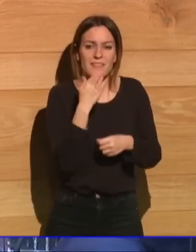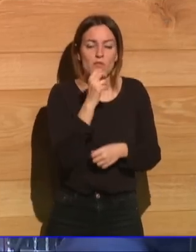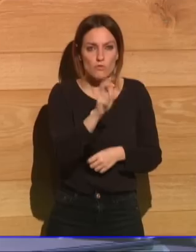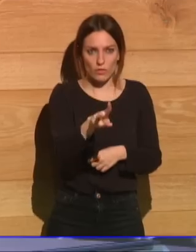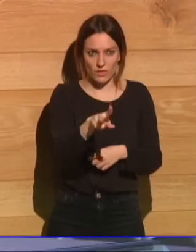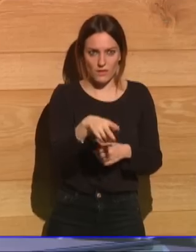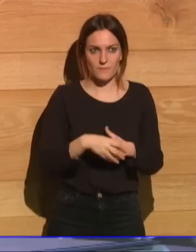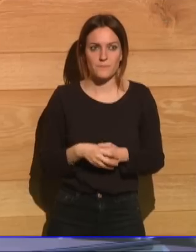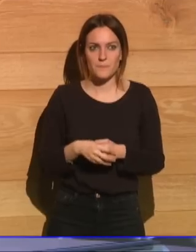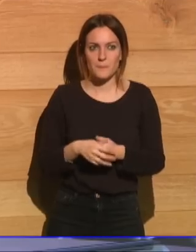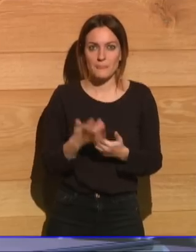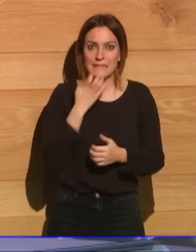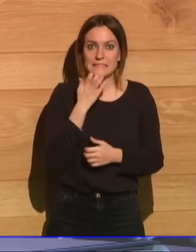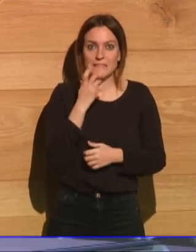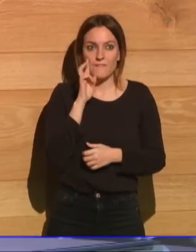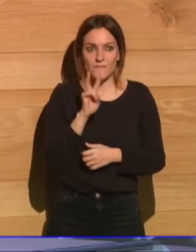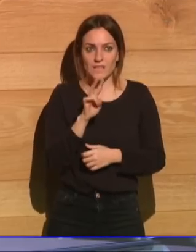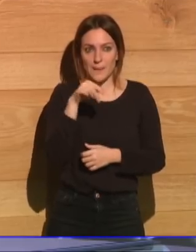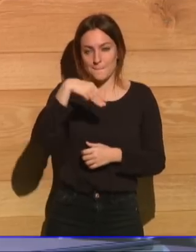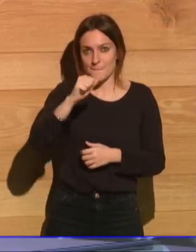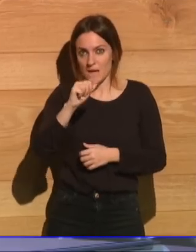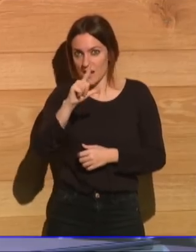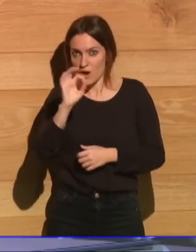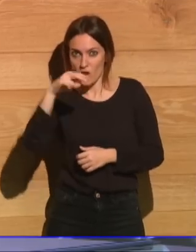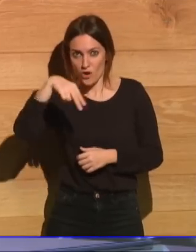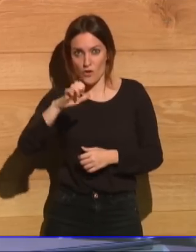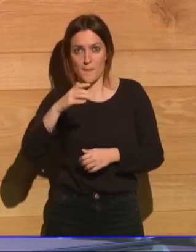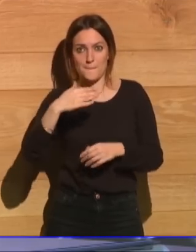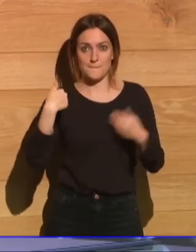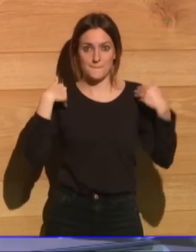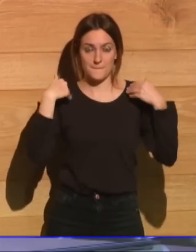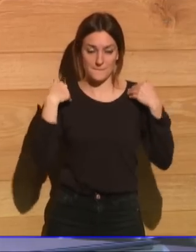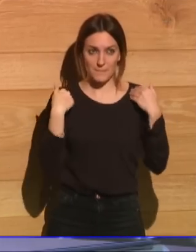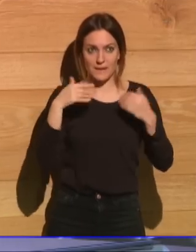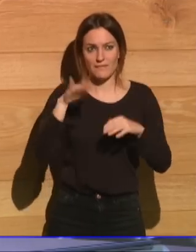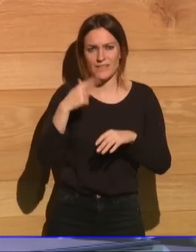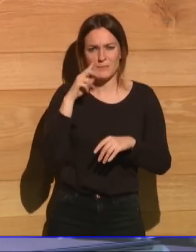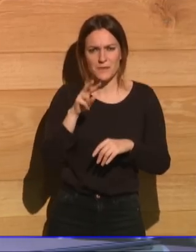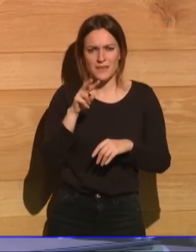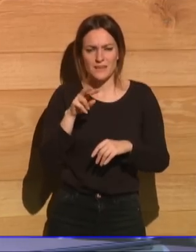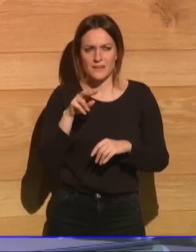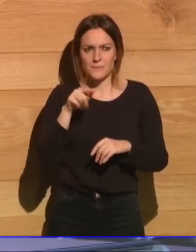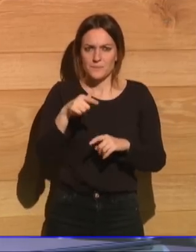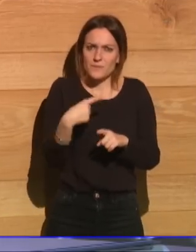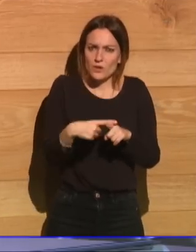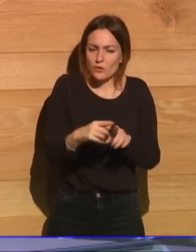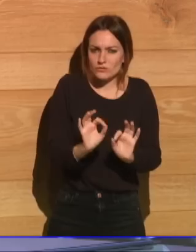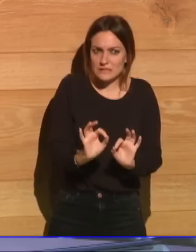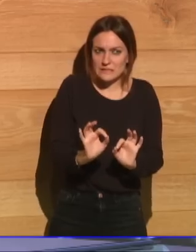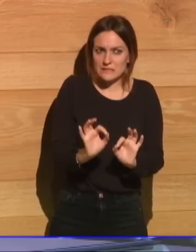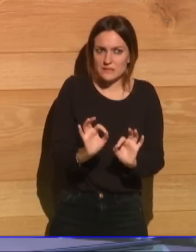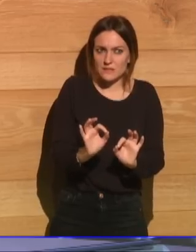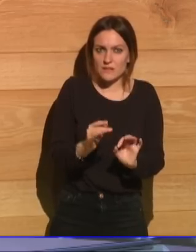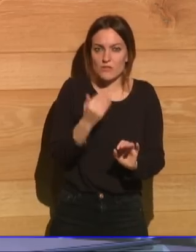Scott Baio interpretando a Bugsy Malone, tiene ese cinismo y ese hastío por la vida y esa cosa del